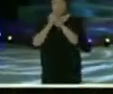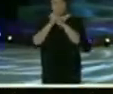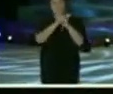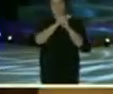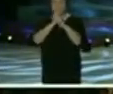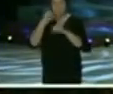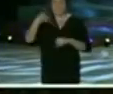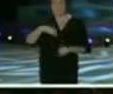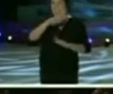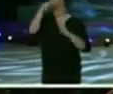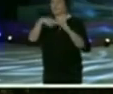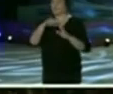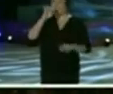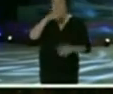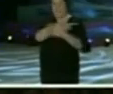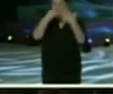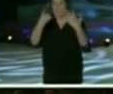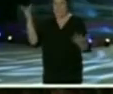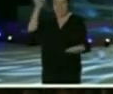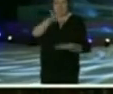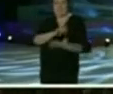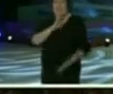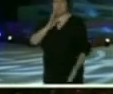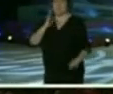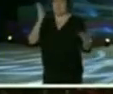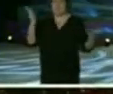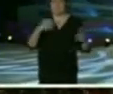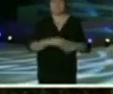Llegó el 2016, mami.